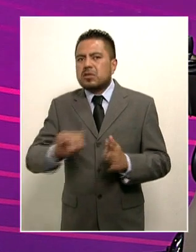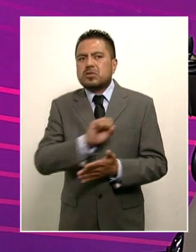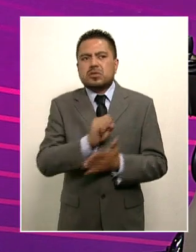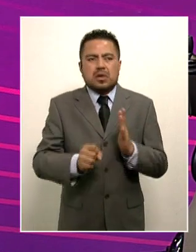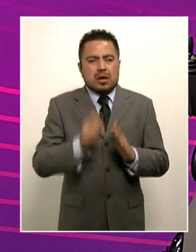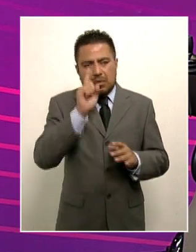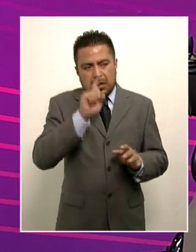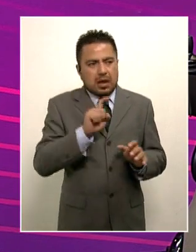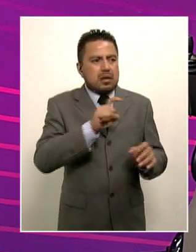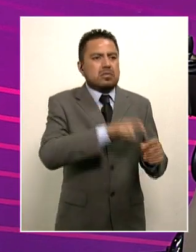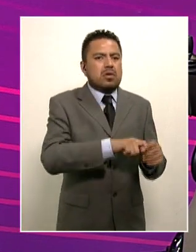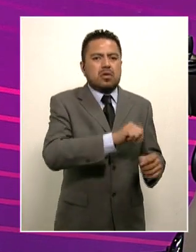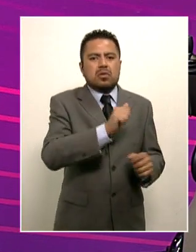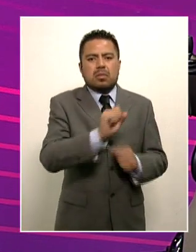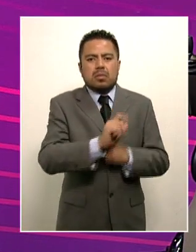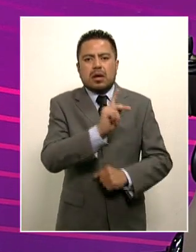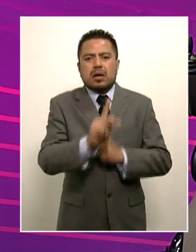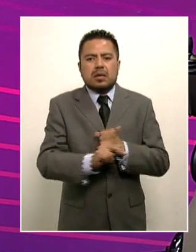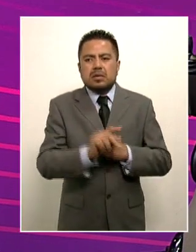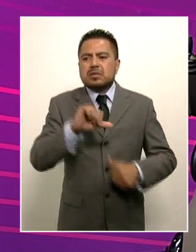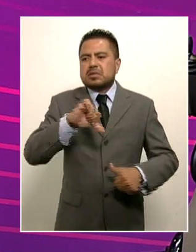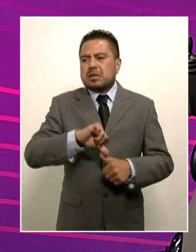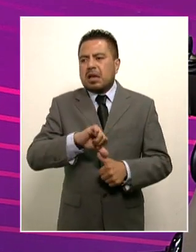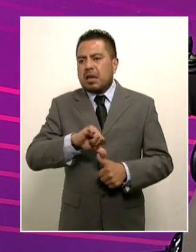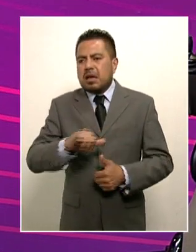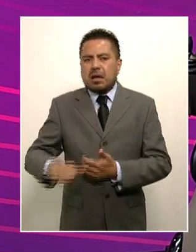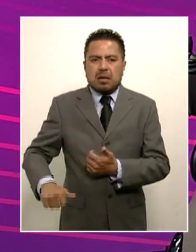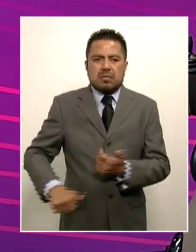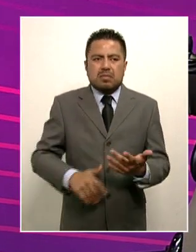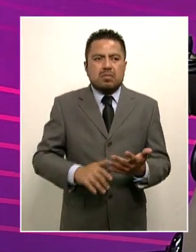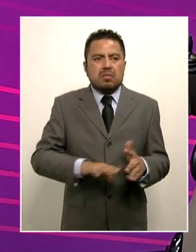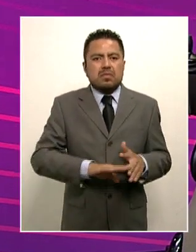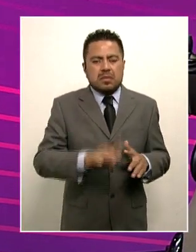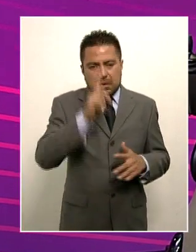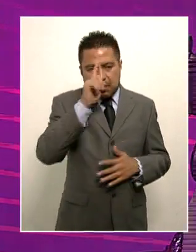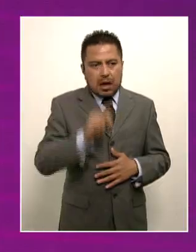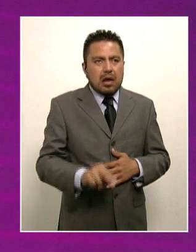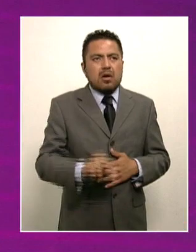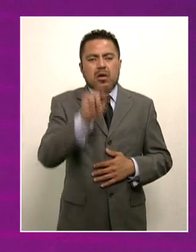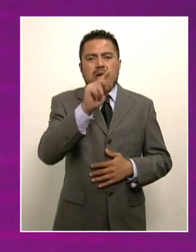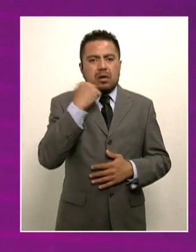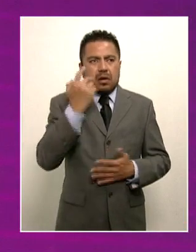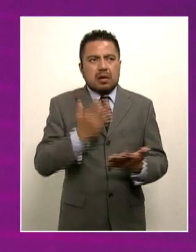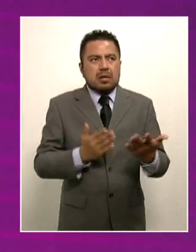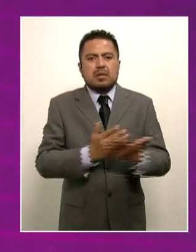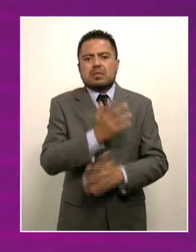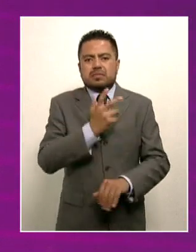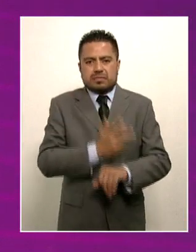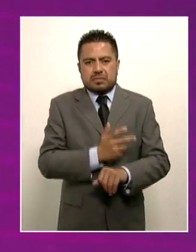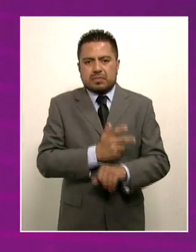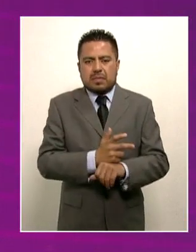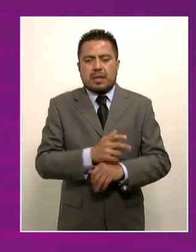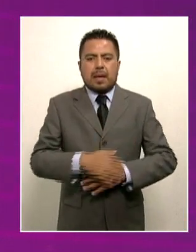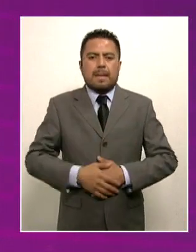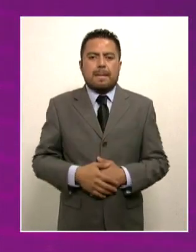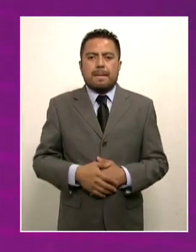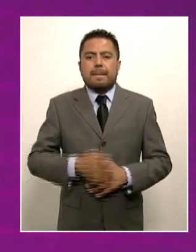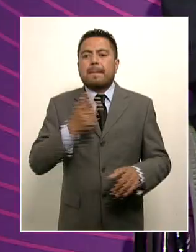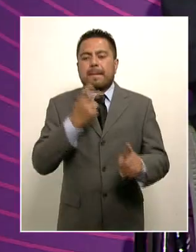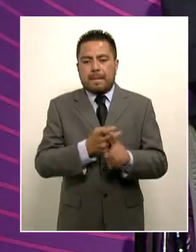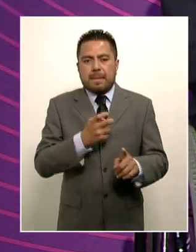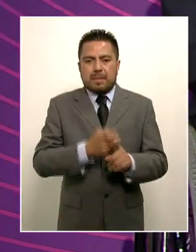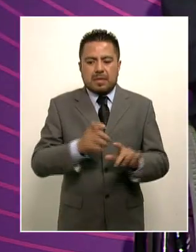de asilo que vienen de Centroamérica para el norte queriendo pasar a los Estados Unidos. Esa